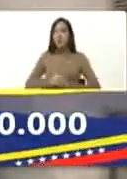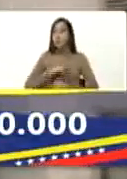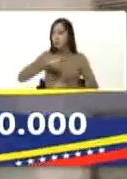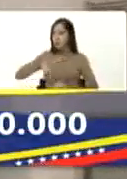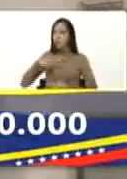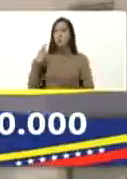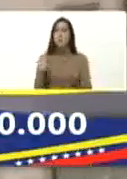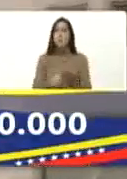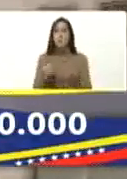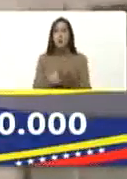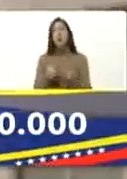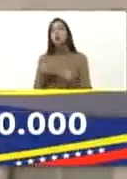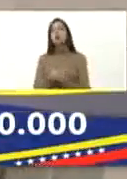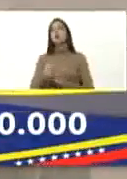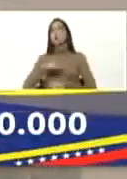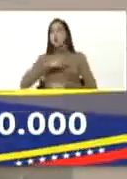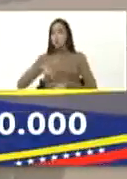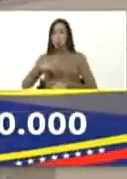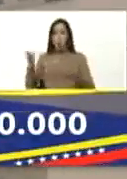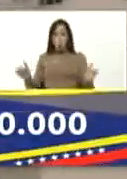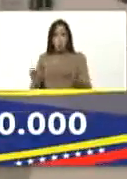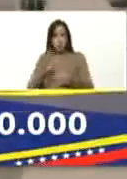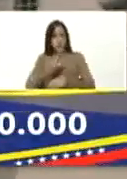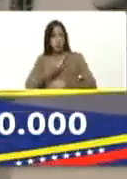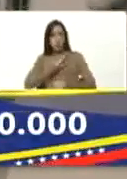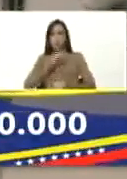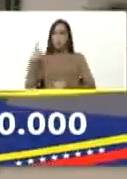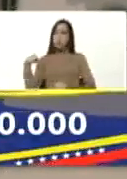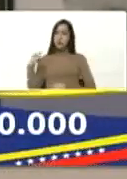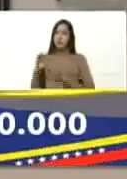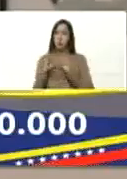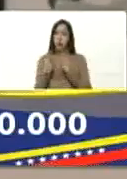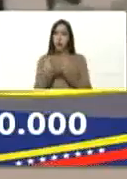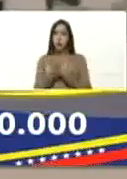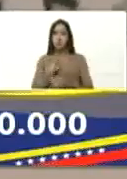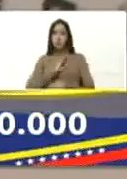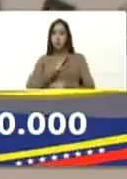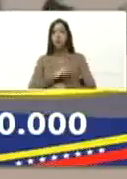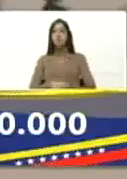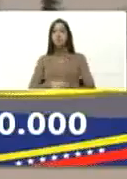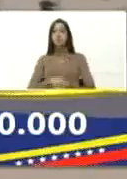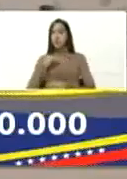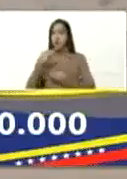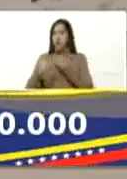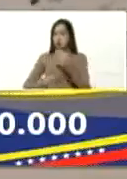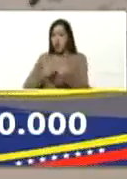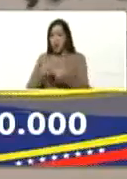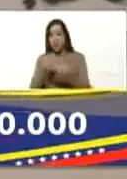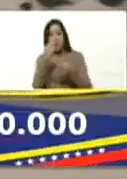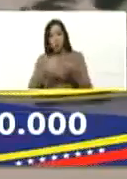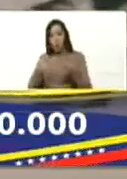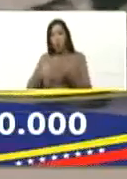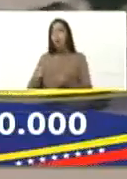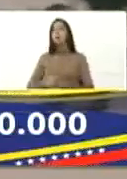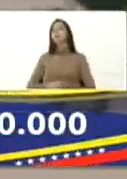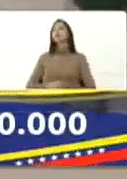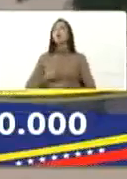cancelar con nuestro emprendimiento que tenemos familiar de elaboración de productos de